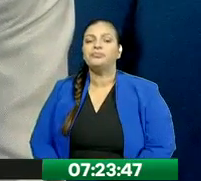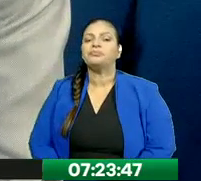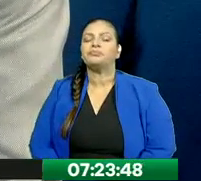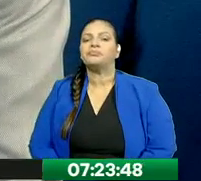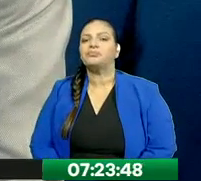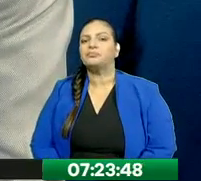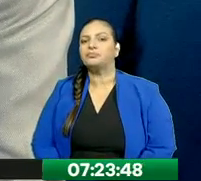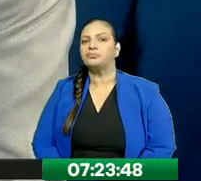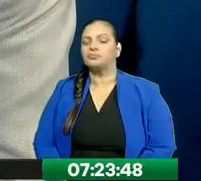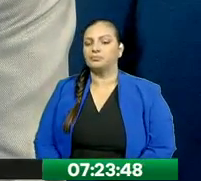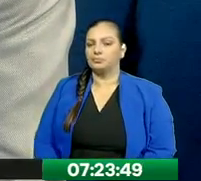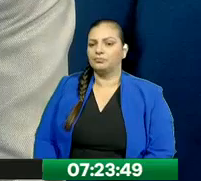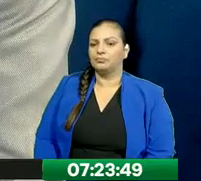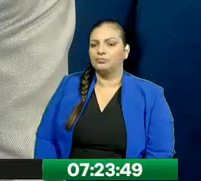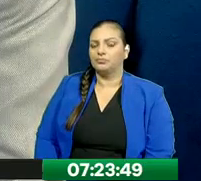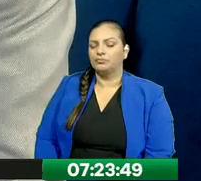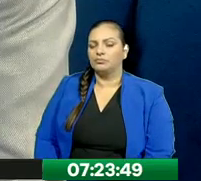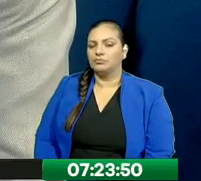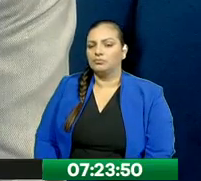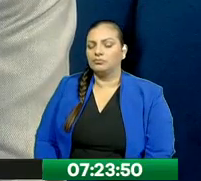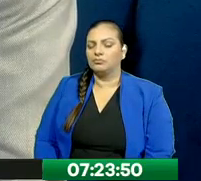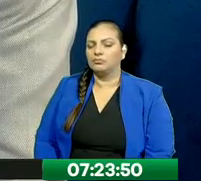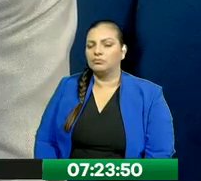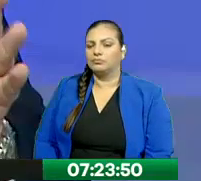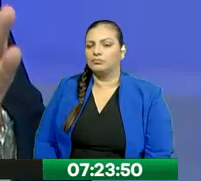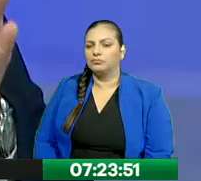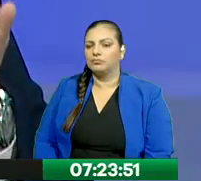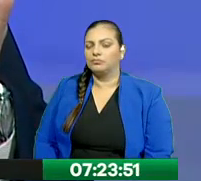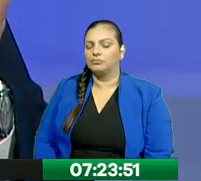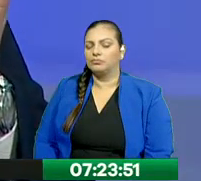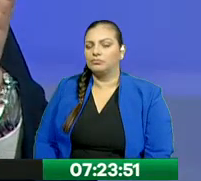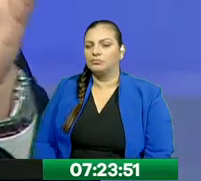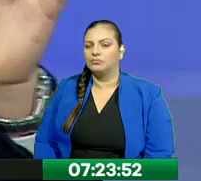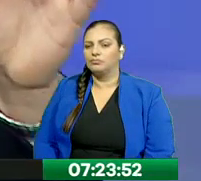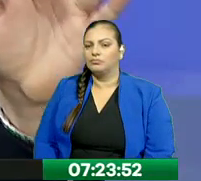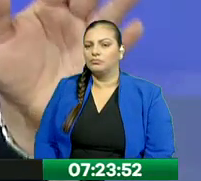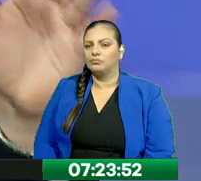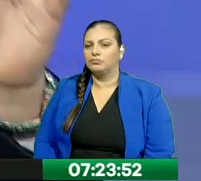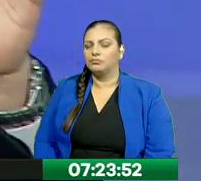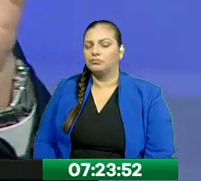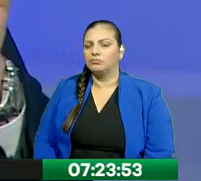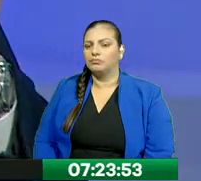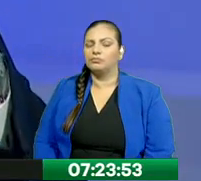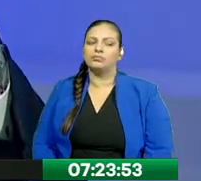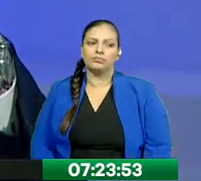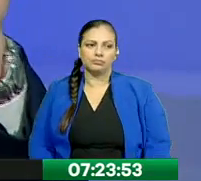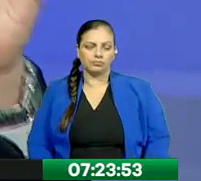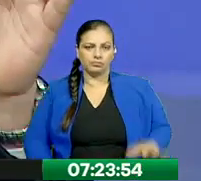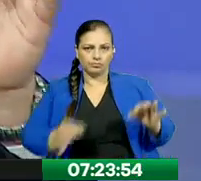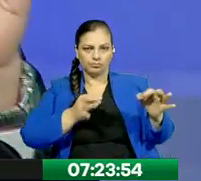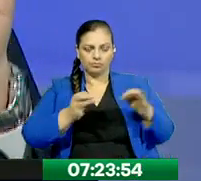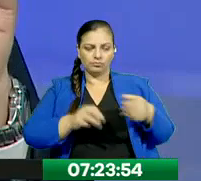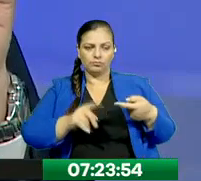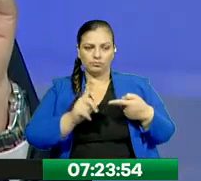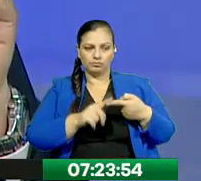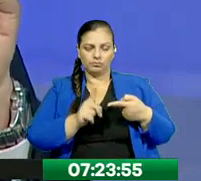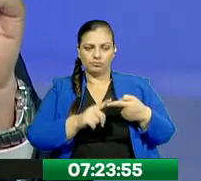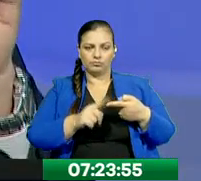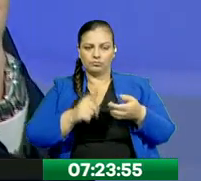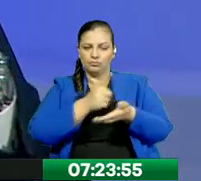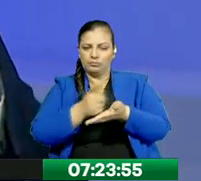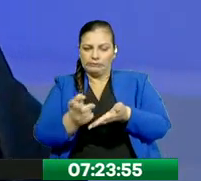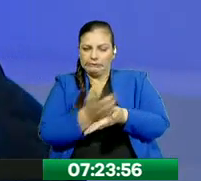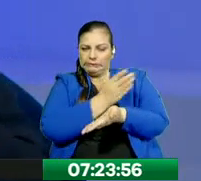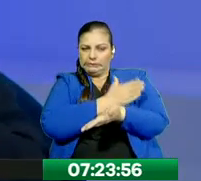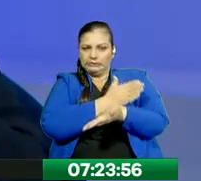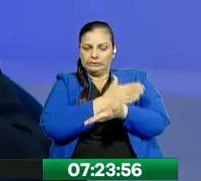similar a la concesión. A ver, primero, hace pocas semanas la gerenta general anunció que iba a crecer la economía